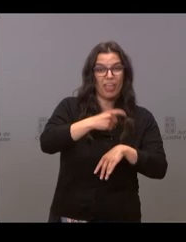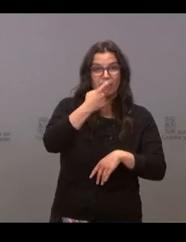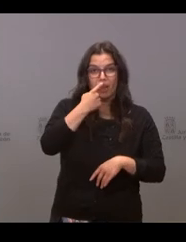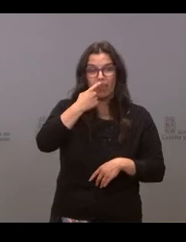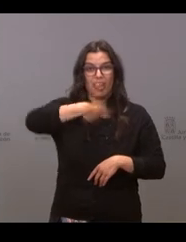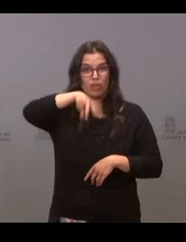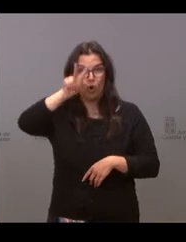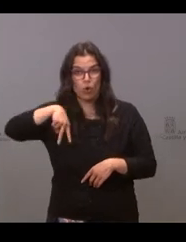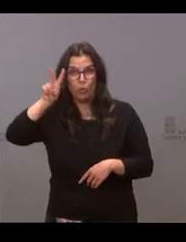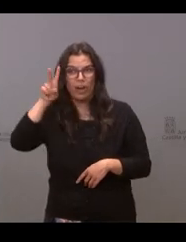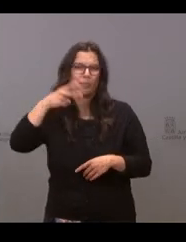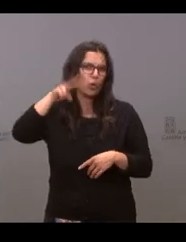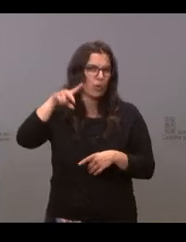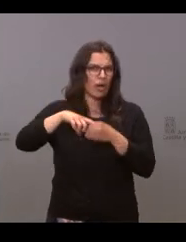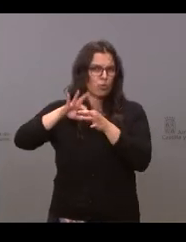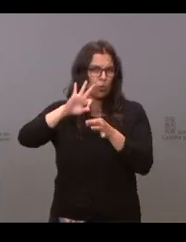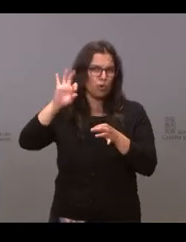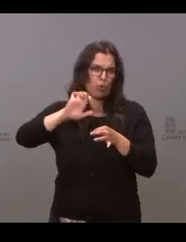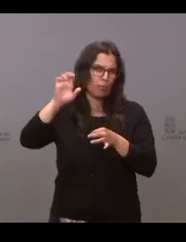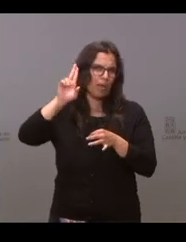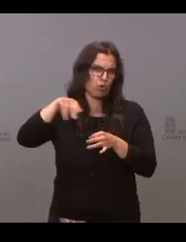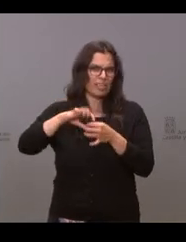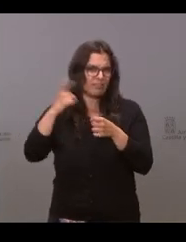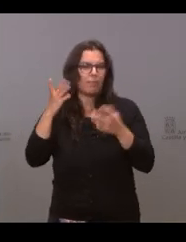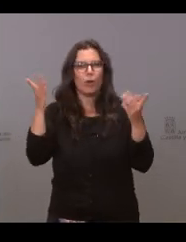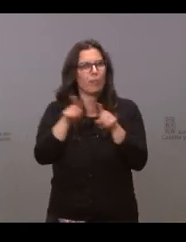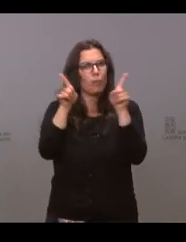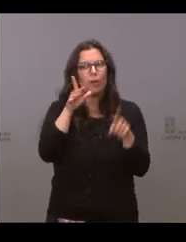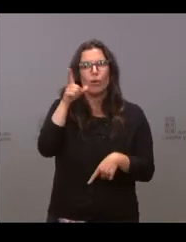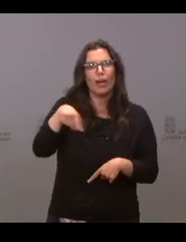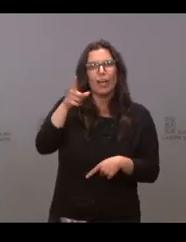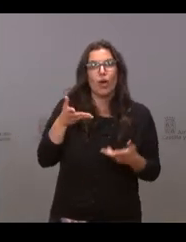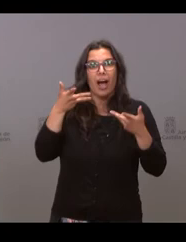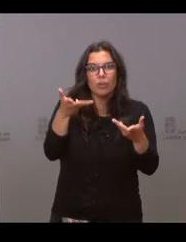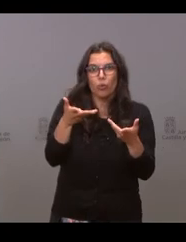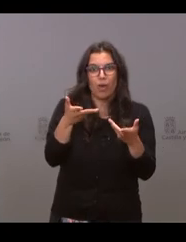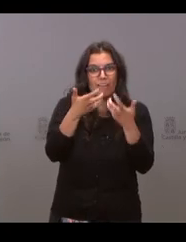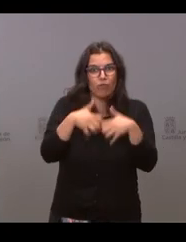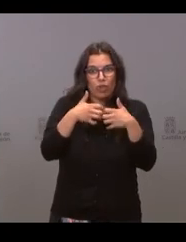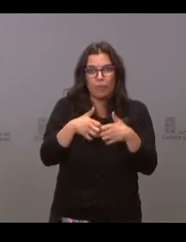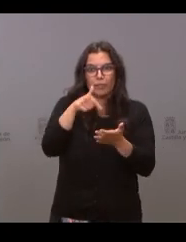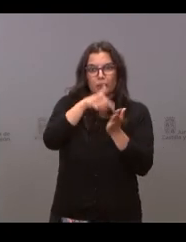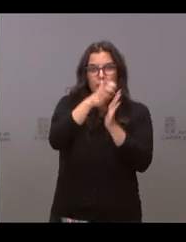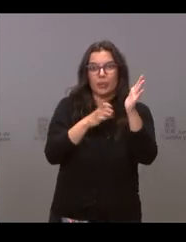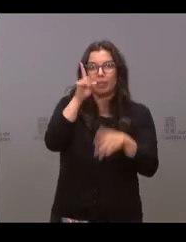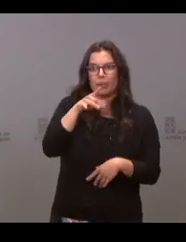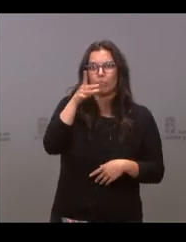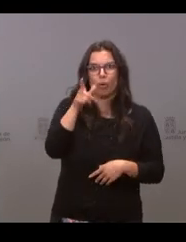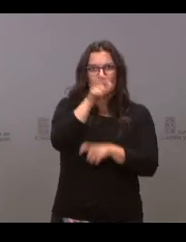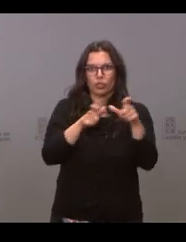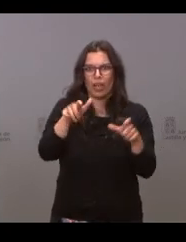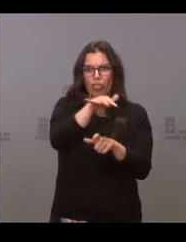noruega aunque en órganos de la unión europea tenían estas ayudas de funcionamiento porque su densidad de población estaba por debajo de 12,5 habitantes por kilómetro cuadrado